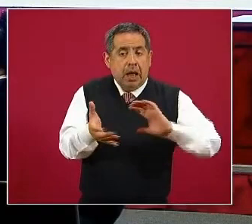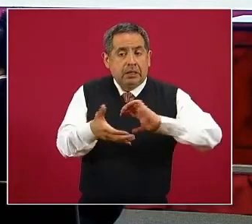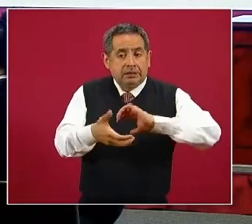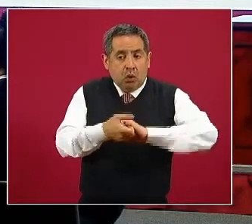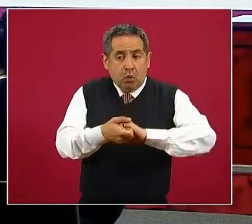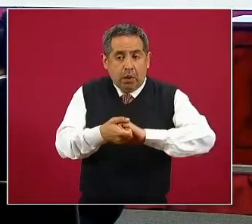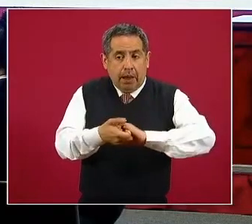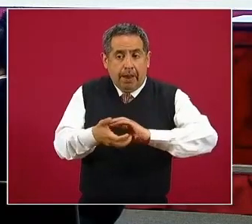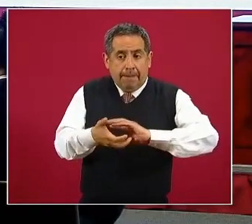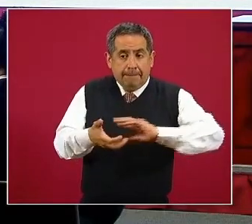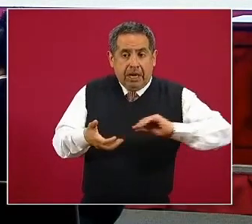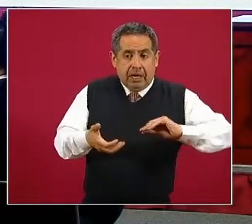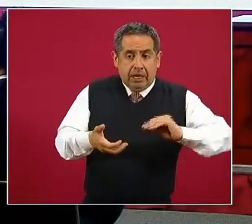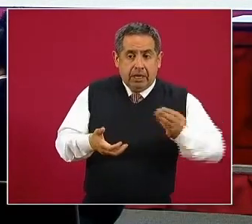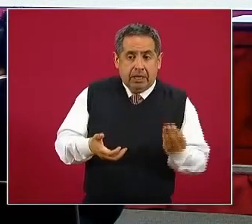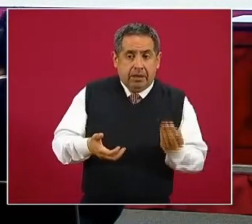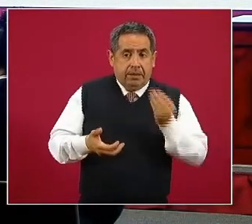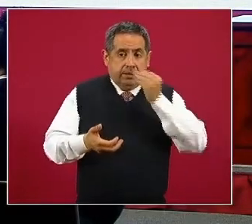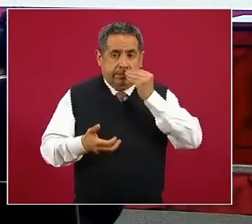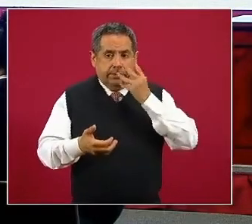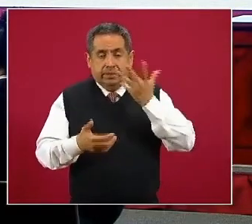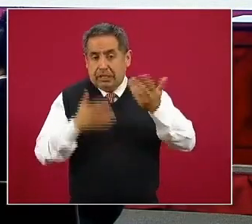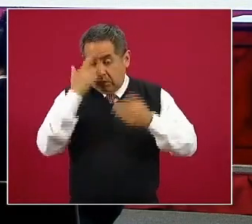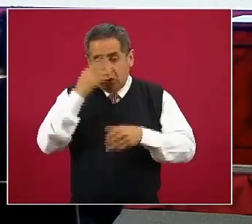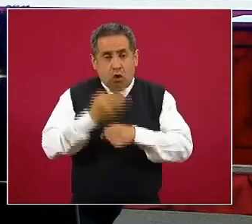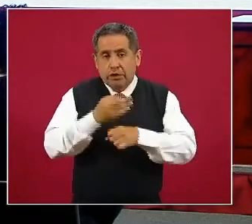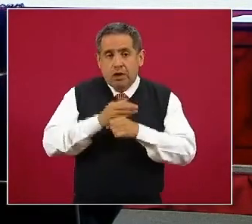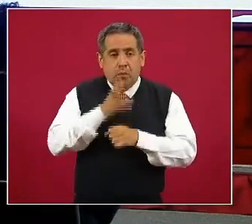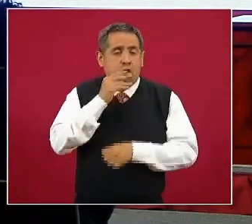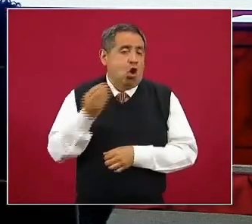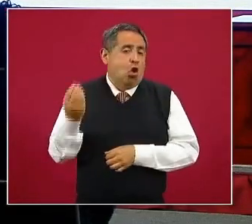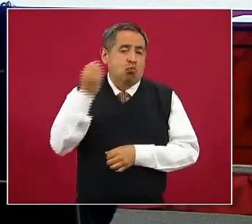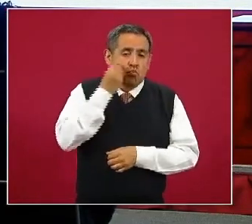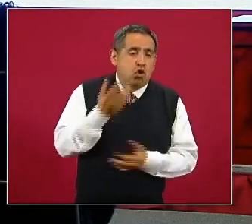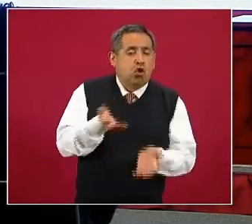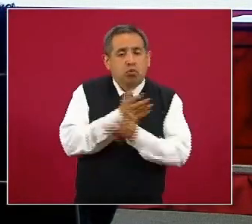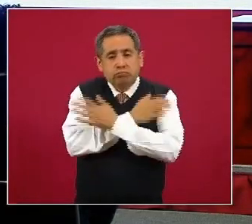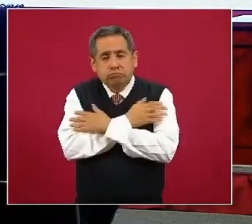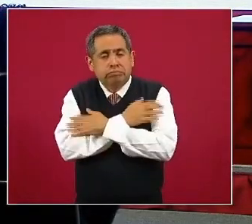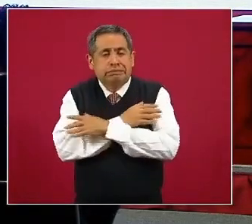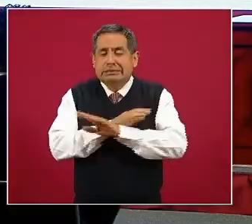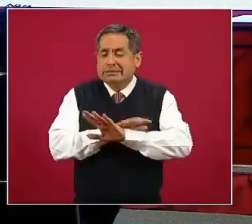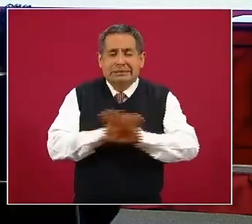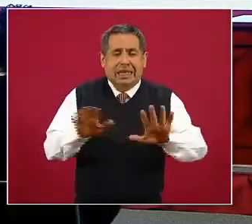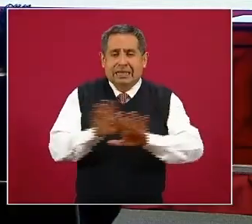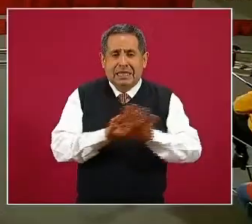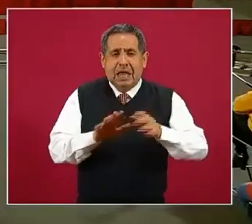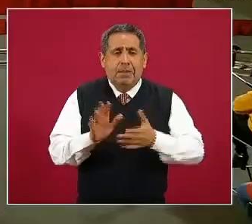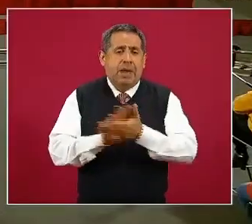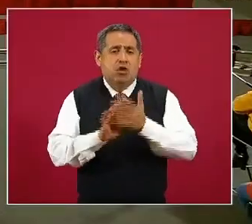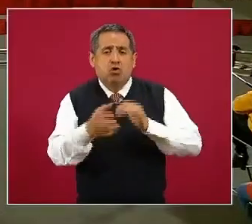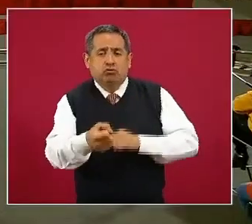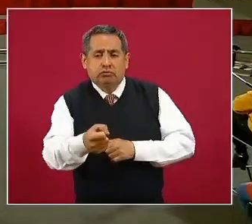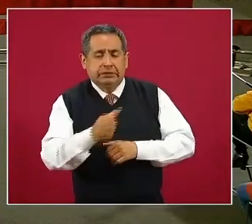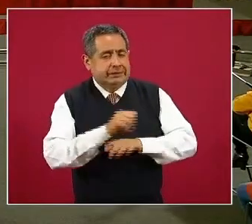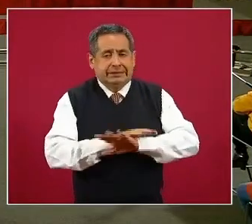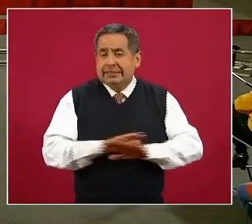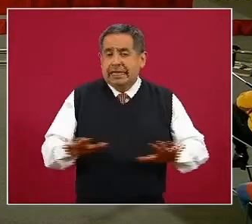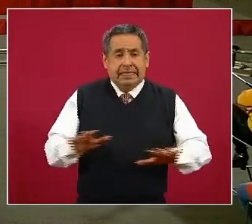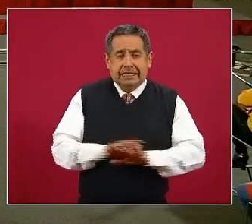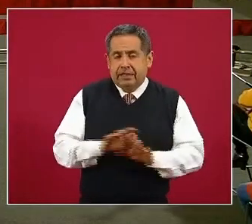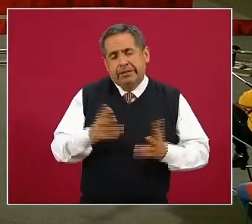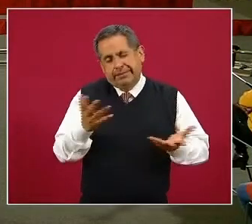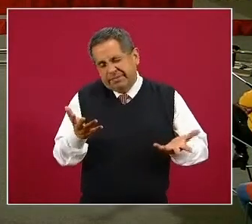sana distancia en estos momentos incluye no saludar de beso, de abrazo ni de manos. Y el uso